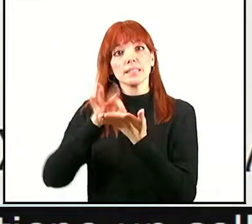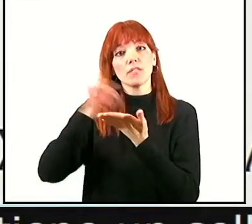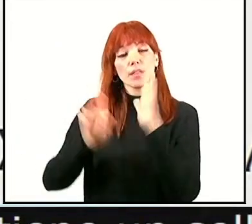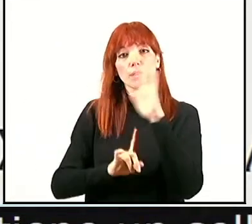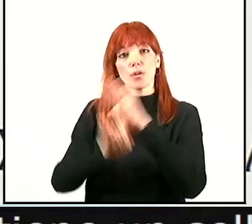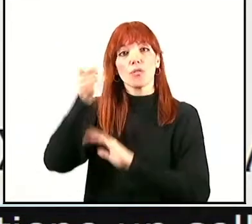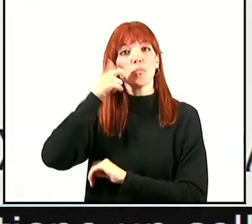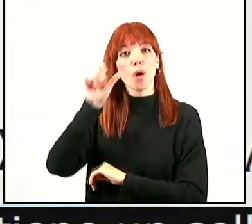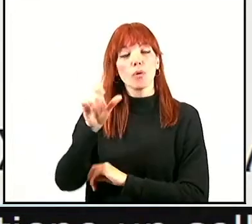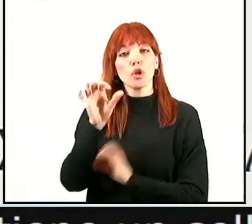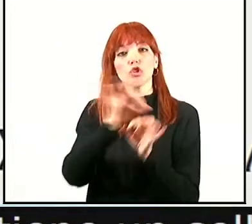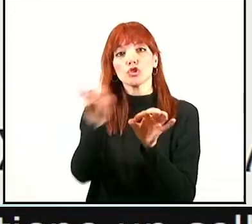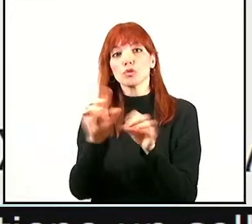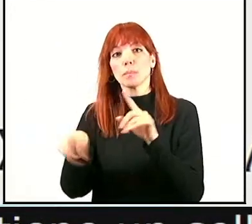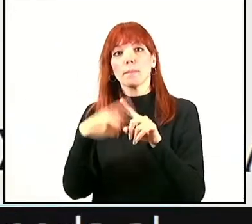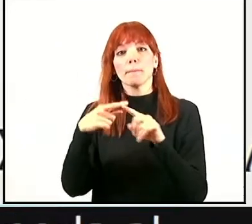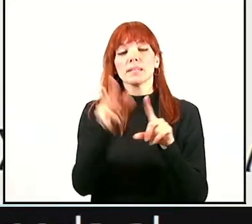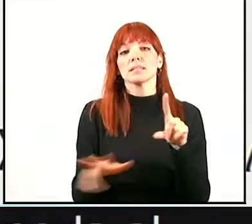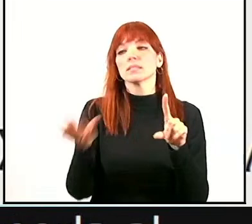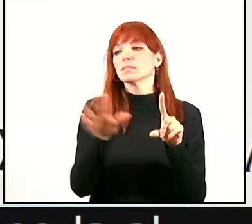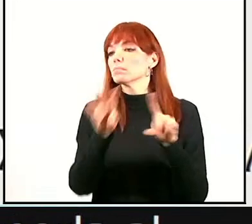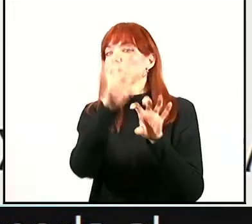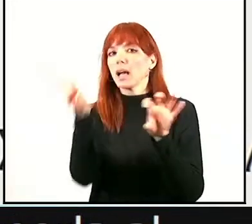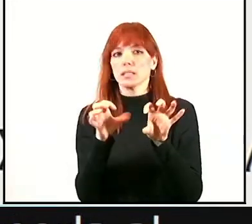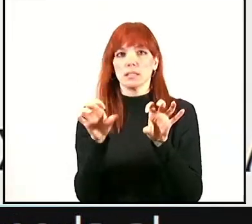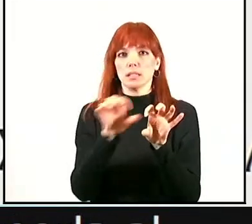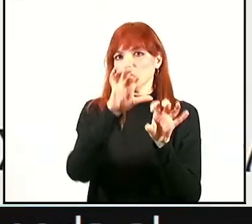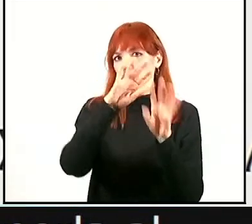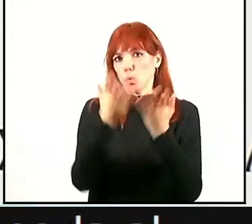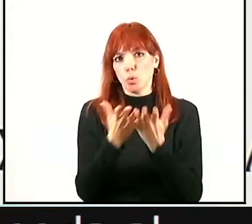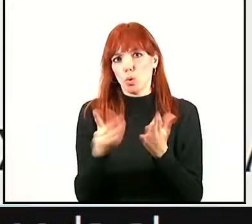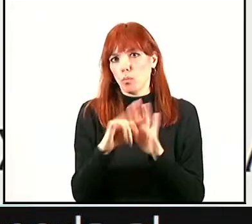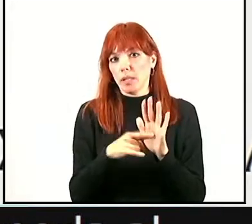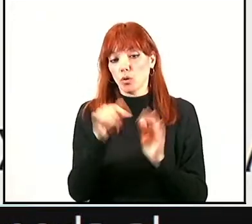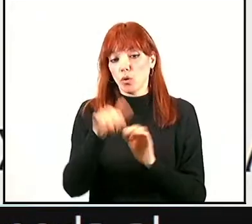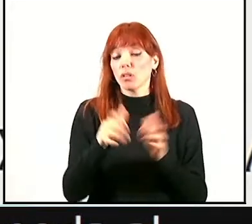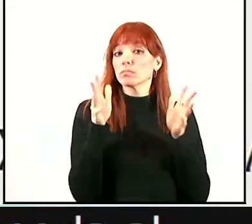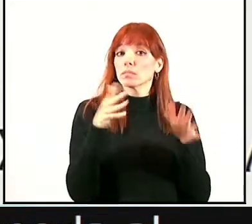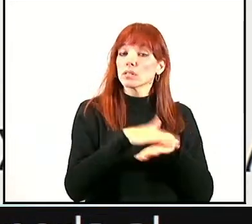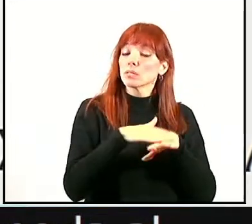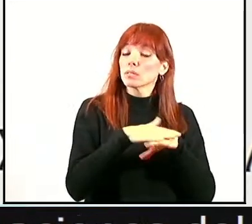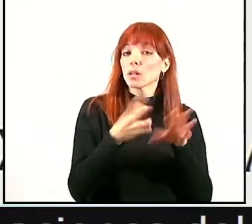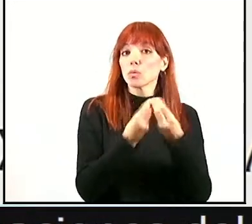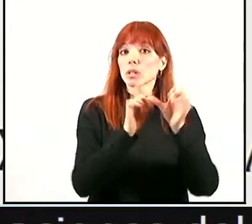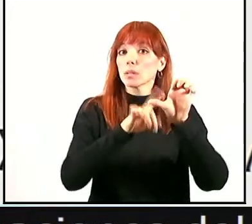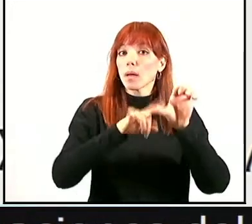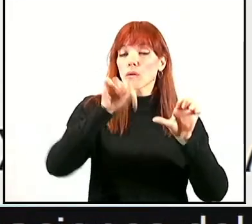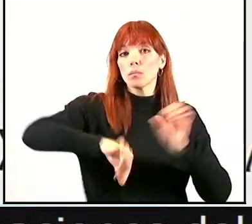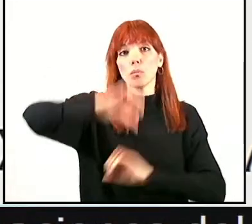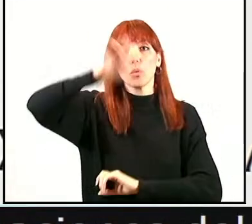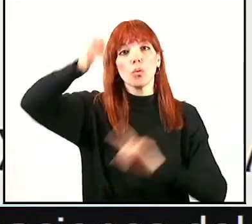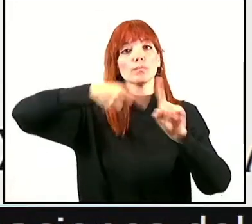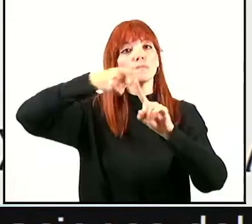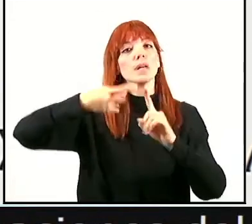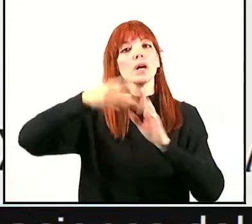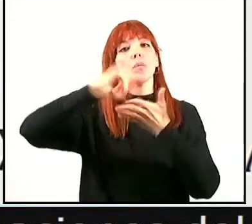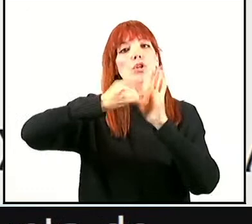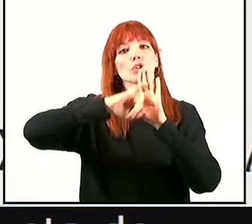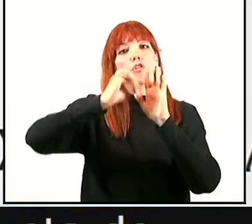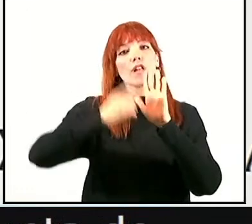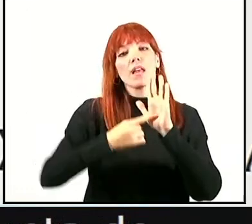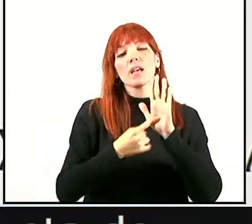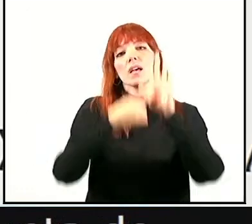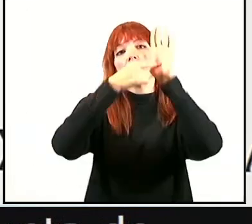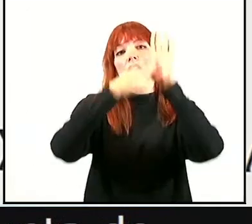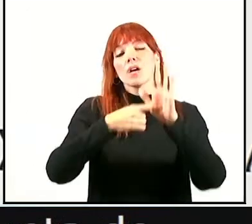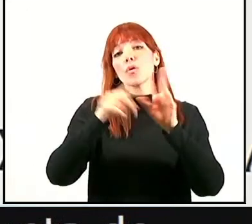desarrollo de los pueblos y de las naciones del mundo. Hoy el Consejo de Gobierno de la Junta de Extremadura ha aprobado el proyecto de ley de la nueva